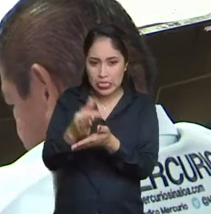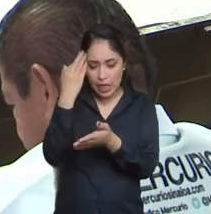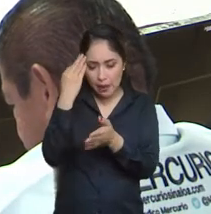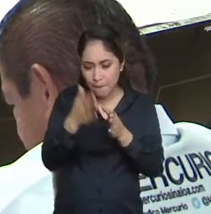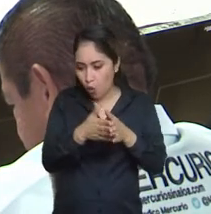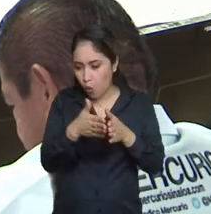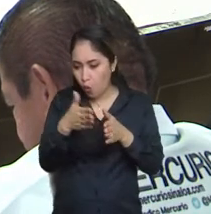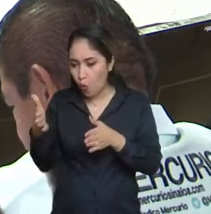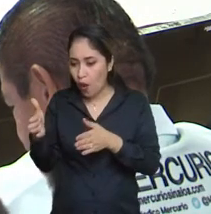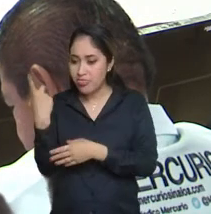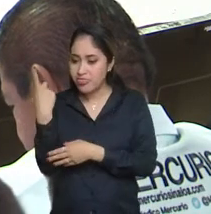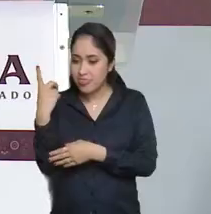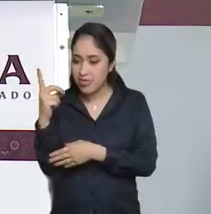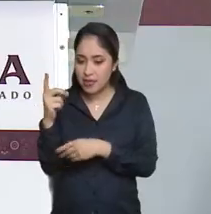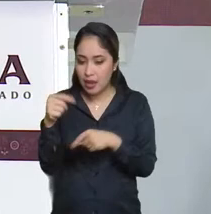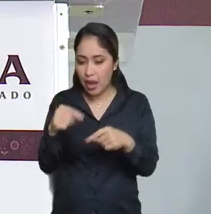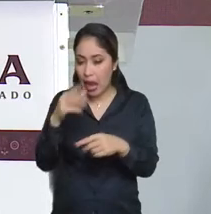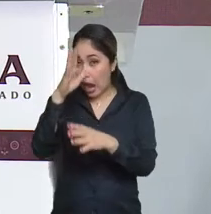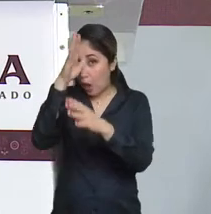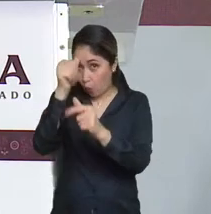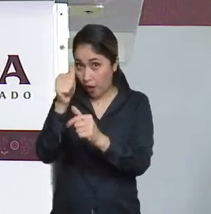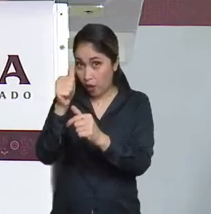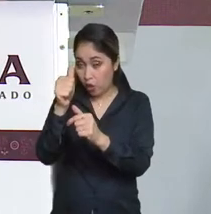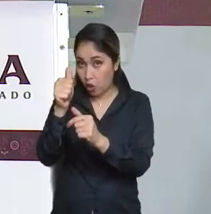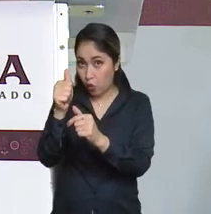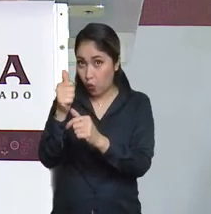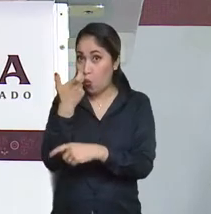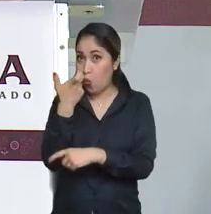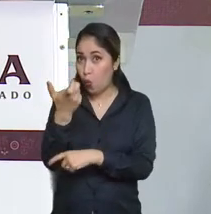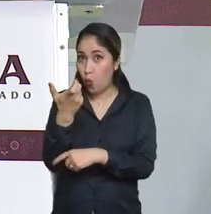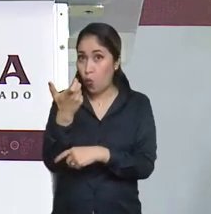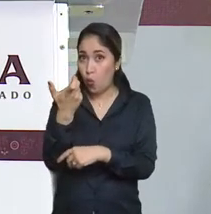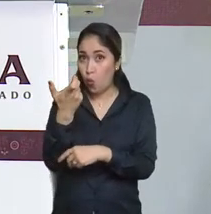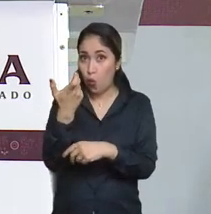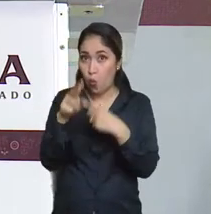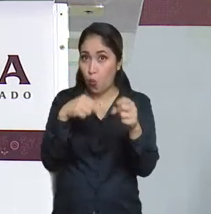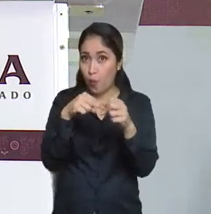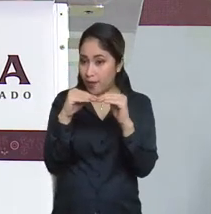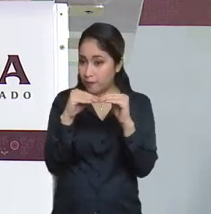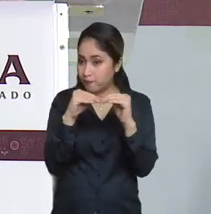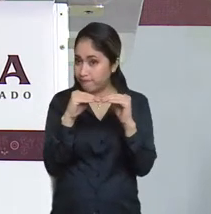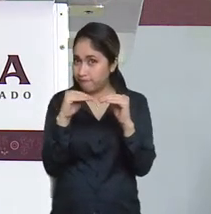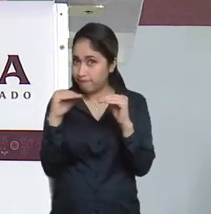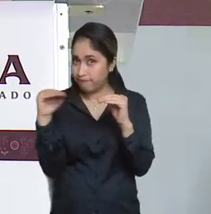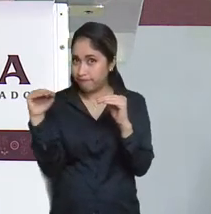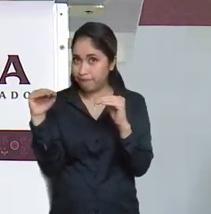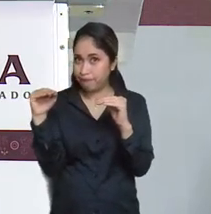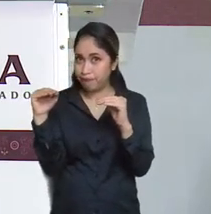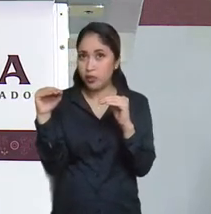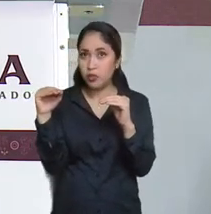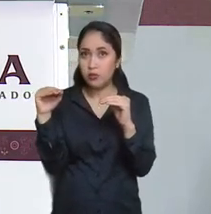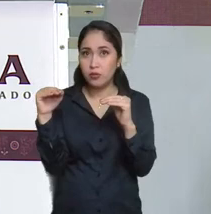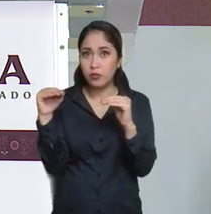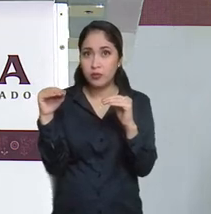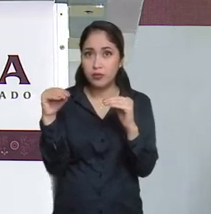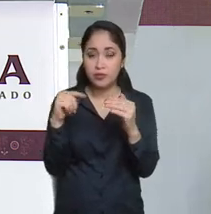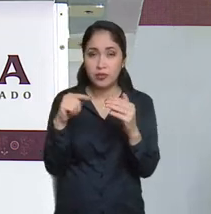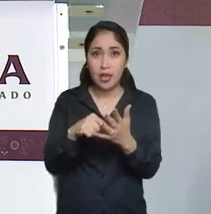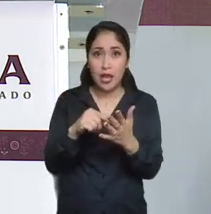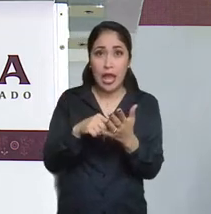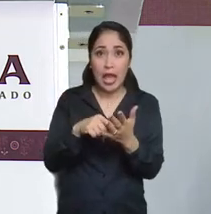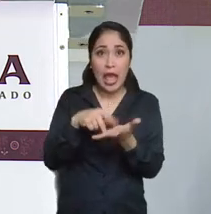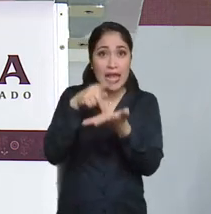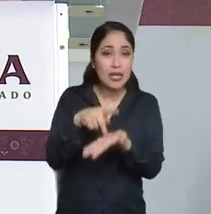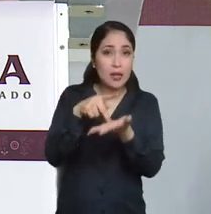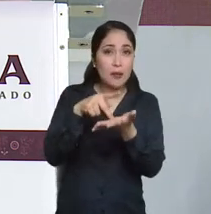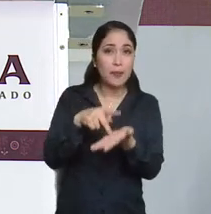lapso del acuerdo, en una cantidad de 23 pesos el kilo. Este precio, ahora